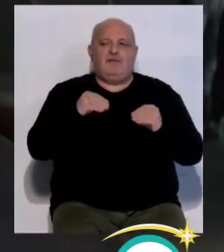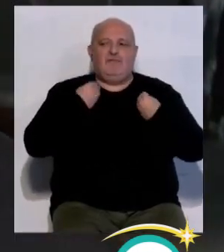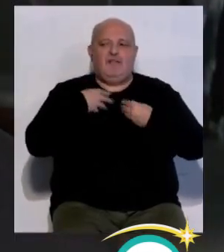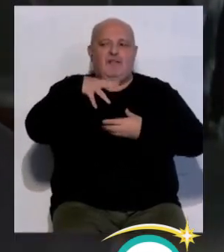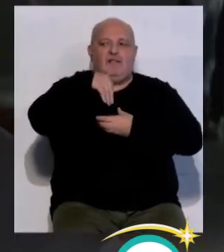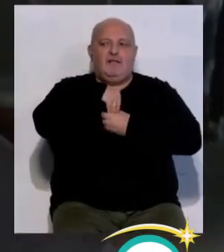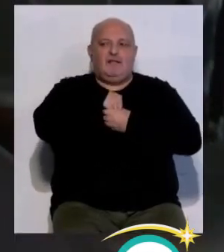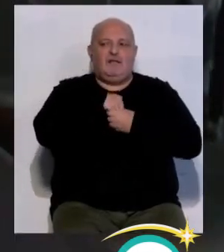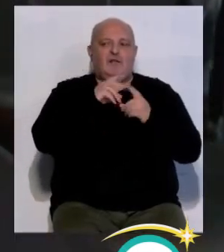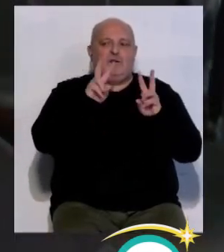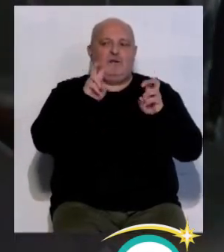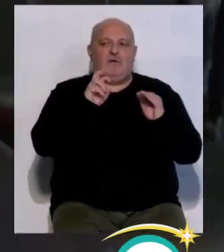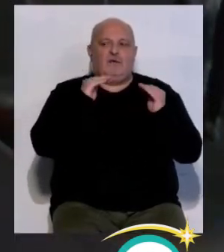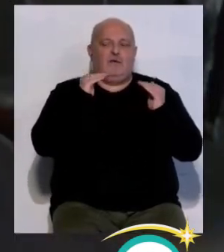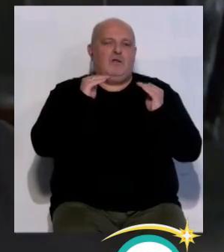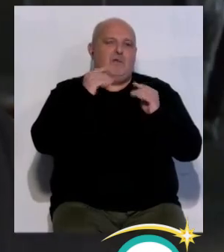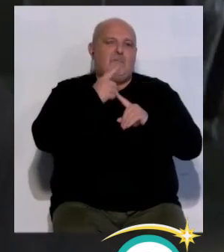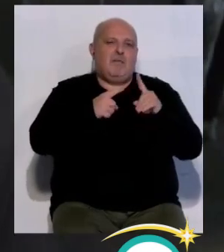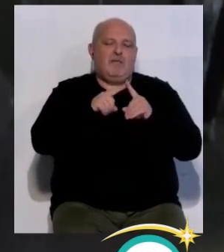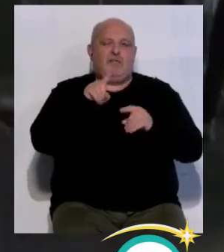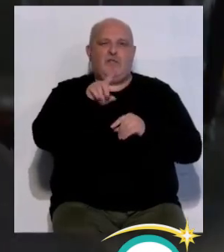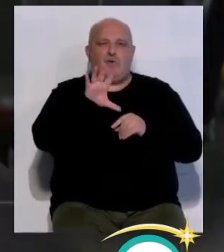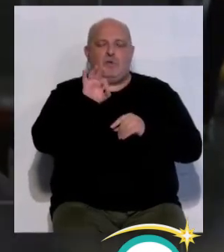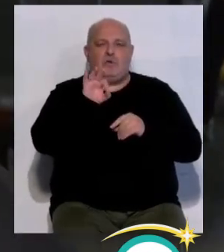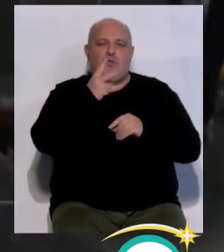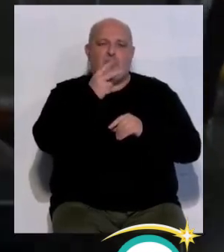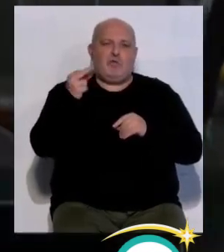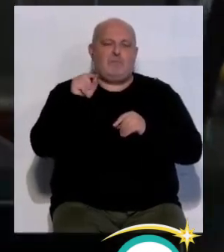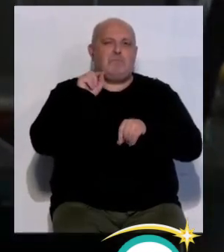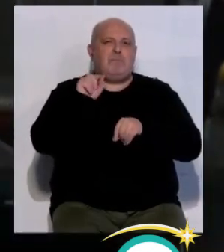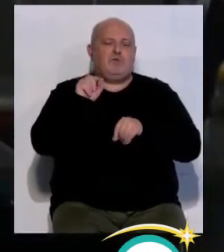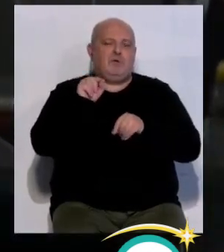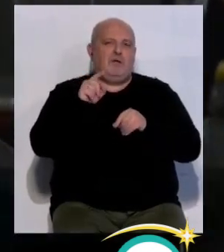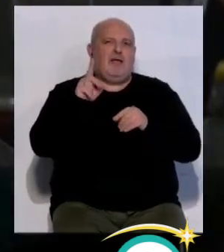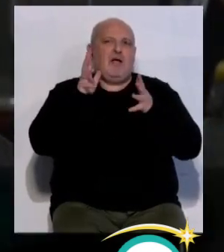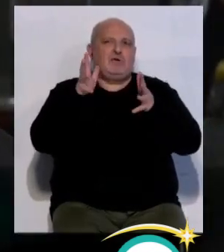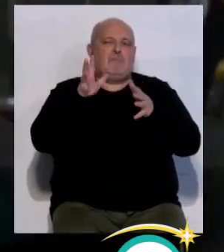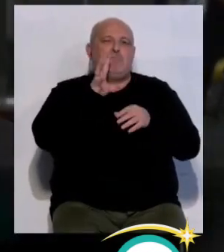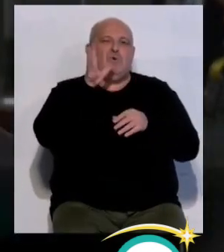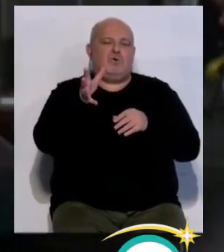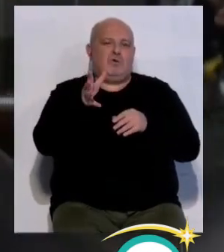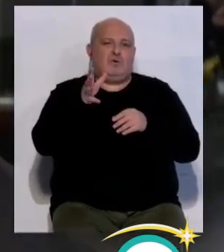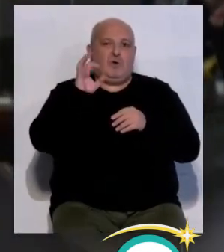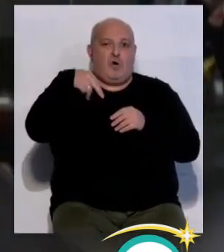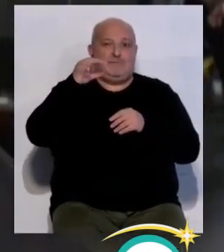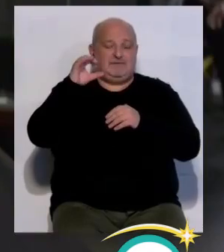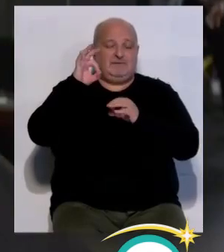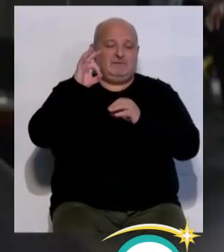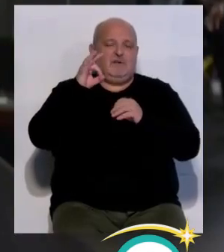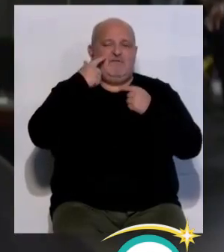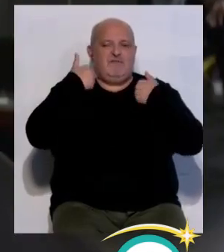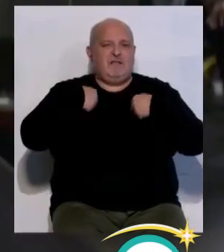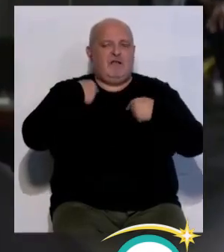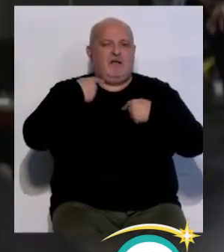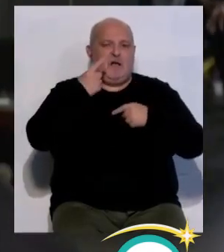vida una, digamos, una media de unos 150 a 200 minutos, que es lo que más se recomienda, sobre todo por la OMS, de ejercicio